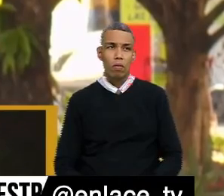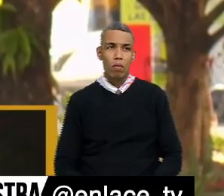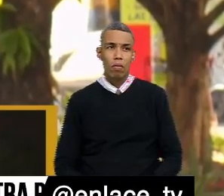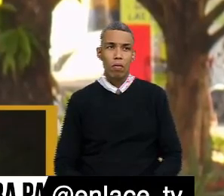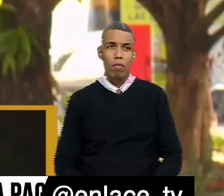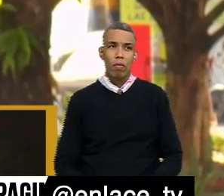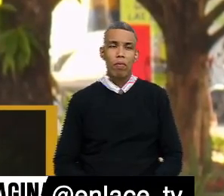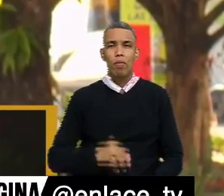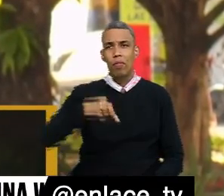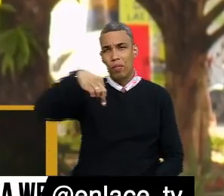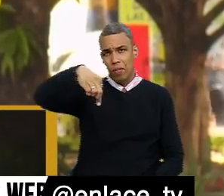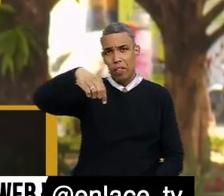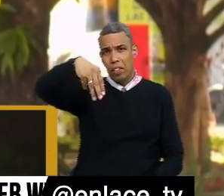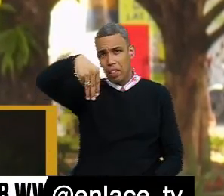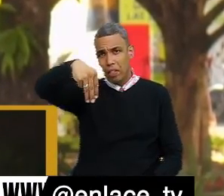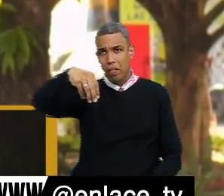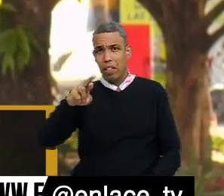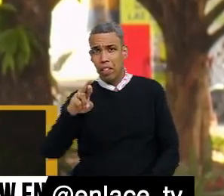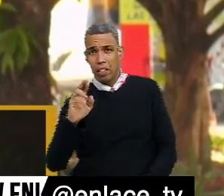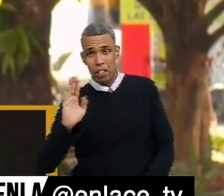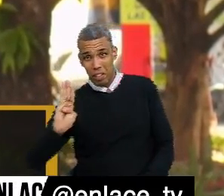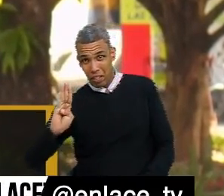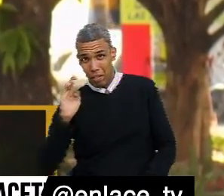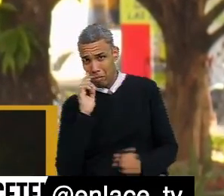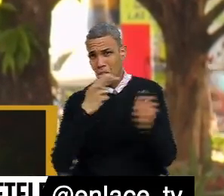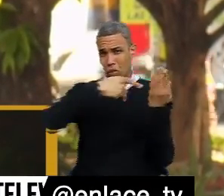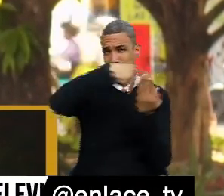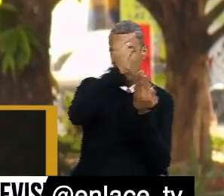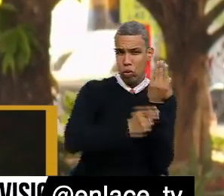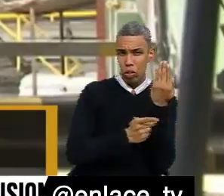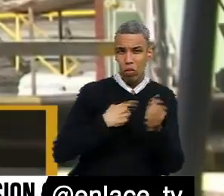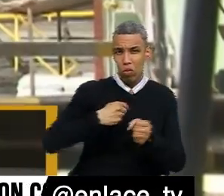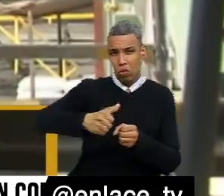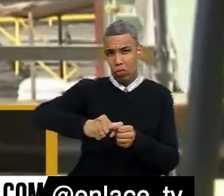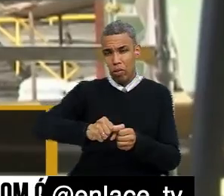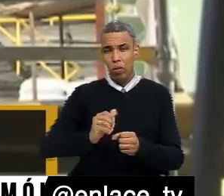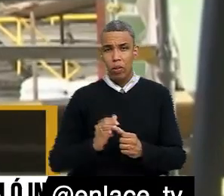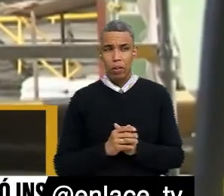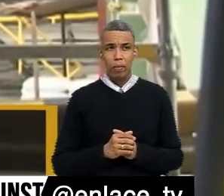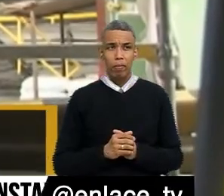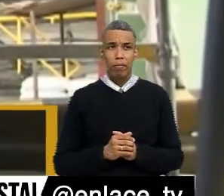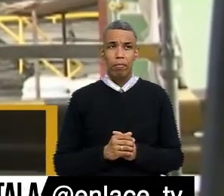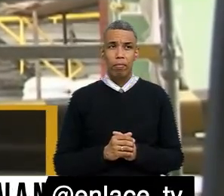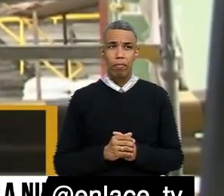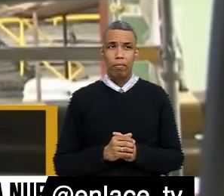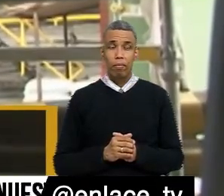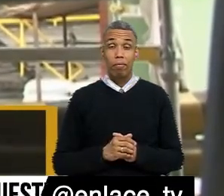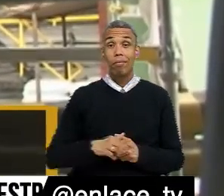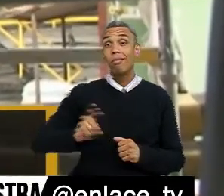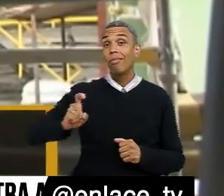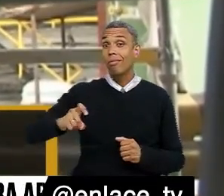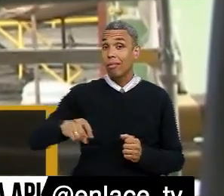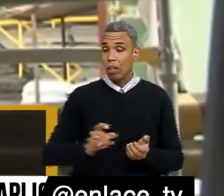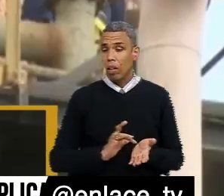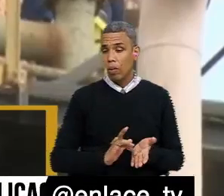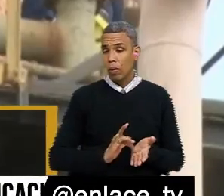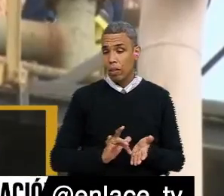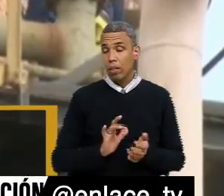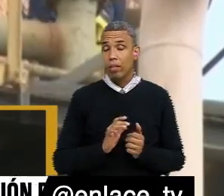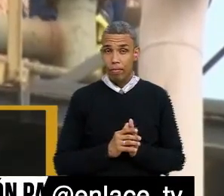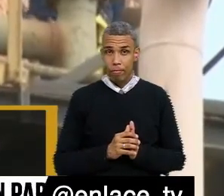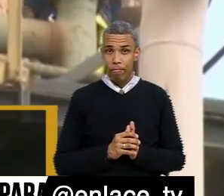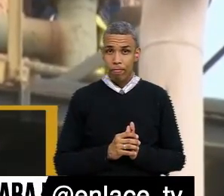de la planta de refinería Barranca Bermeja, porque hoy Barranca Bermeja lo necesita Colombia y lo necesita